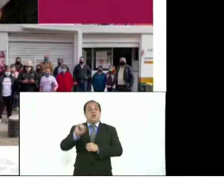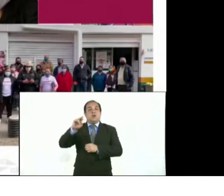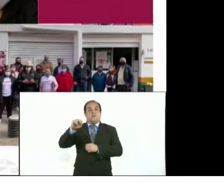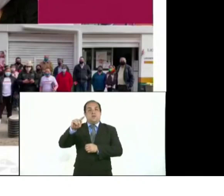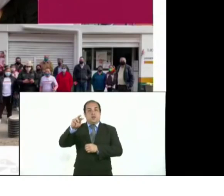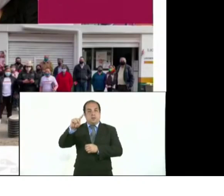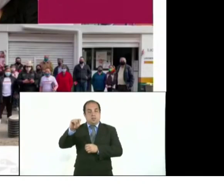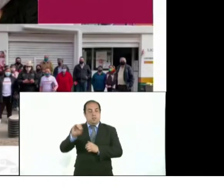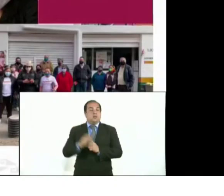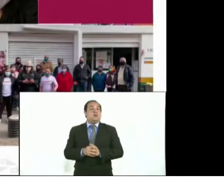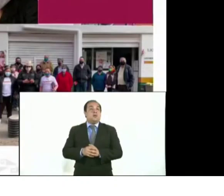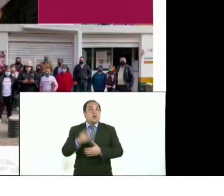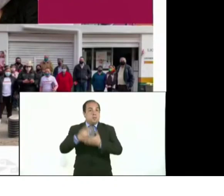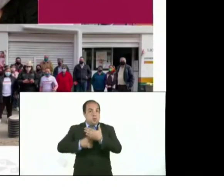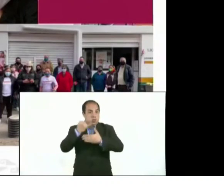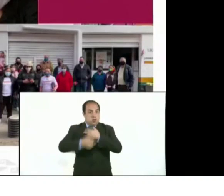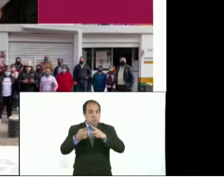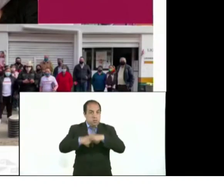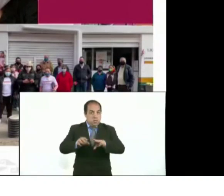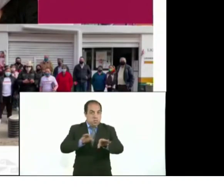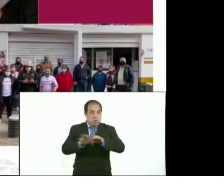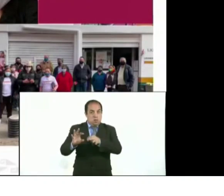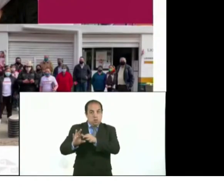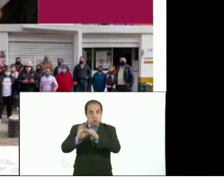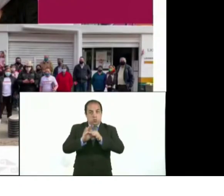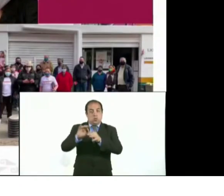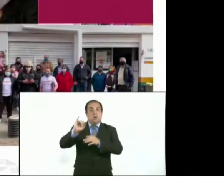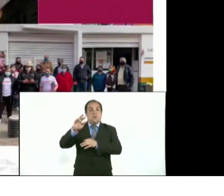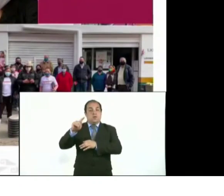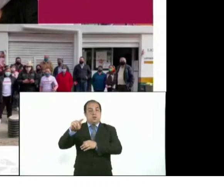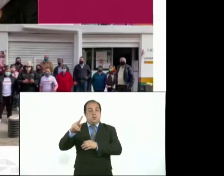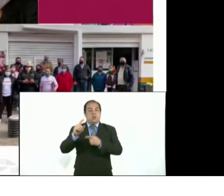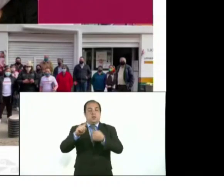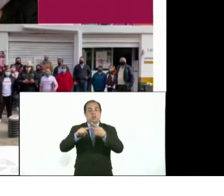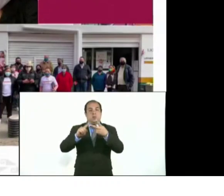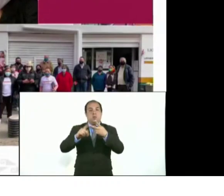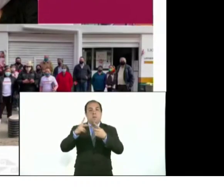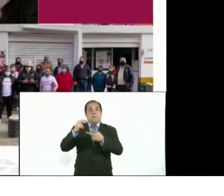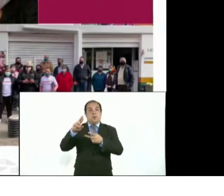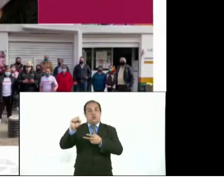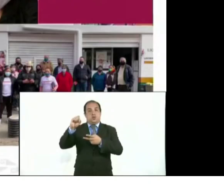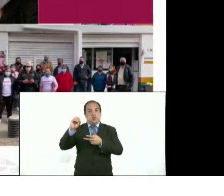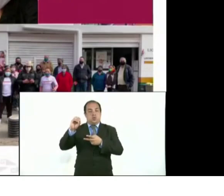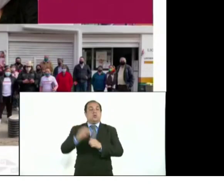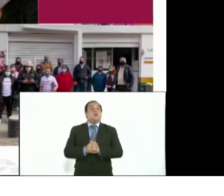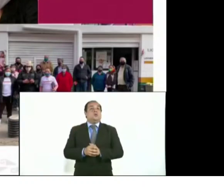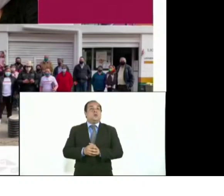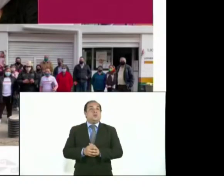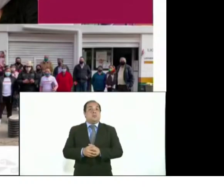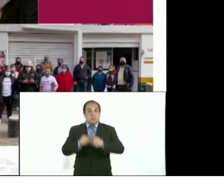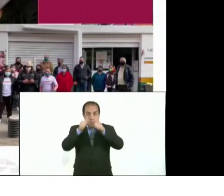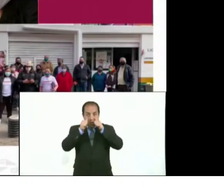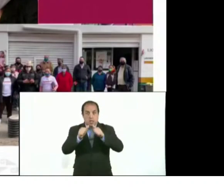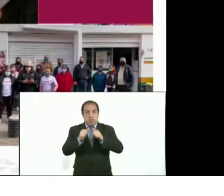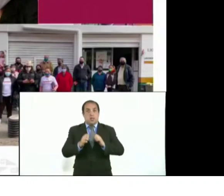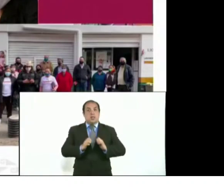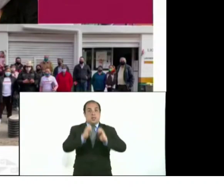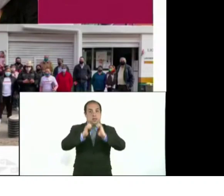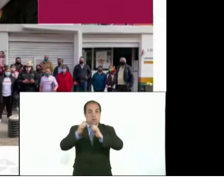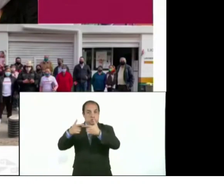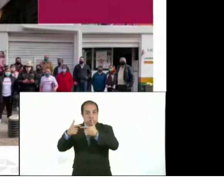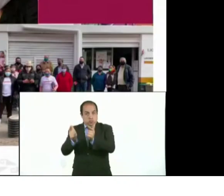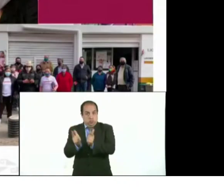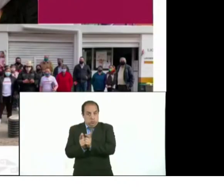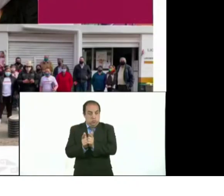proyecto que se empezará a trabajar con el Infonavit y la PROSOC para atender unidades habitacionales, en principio El